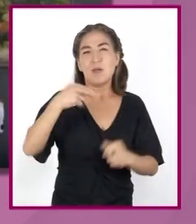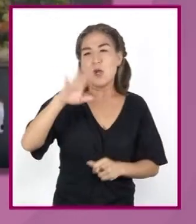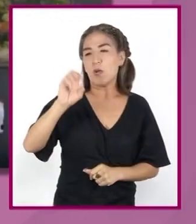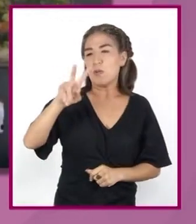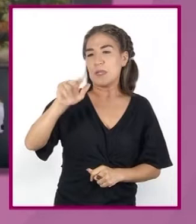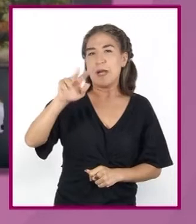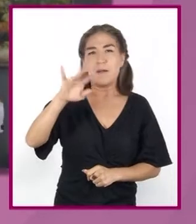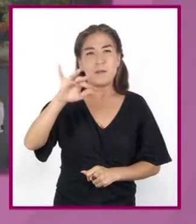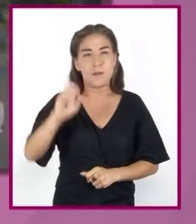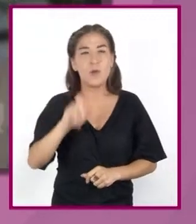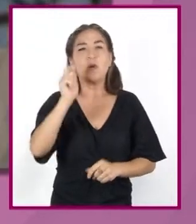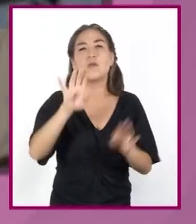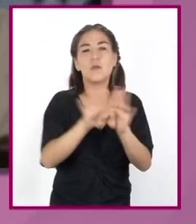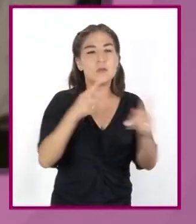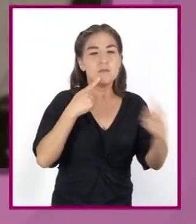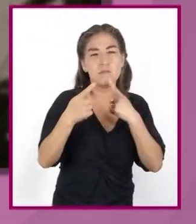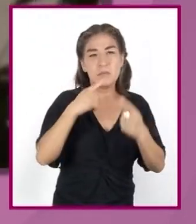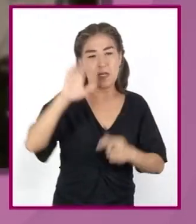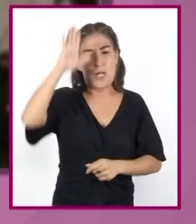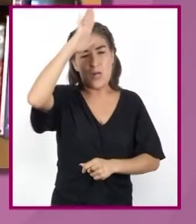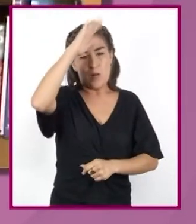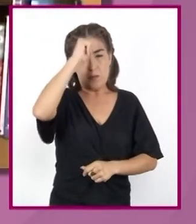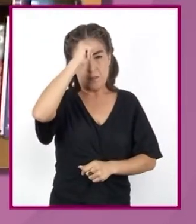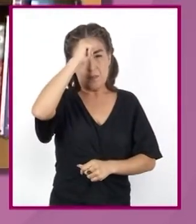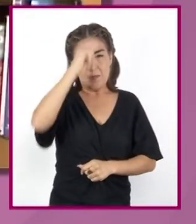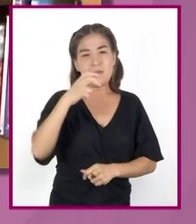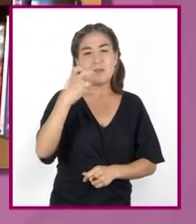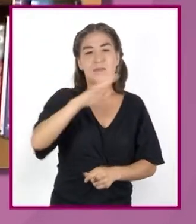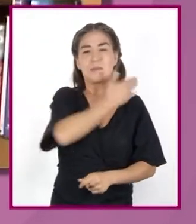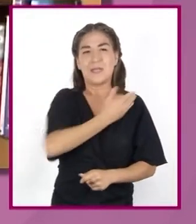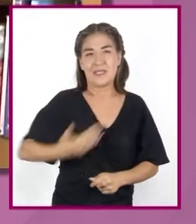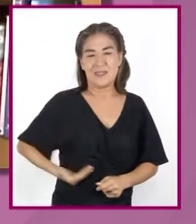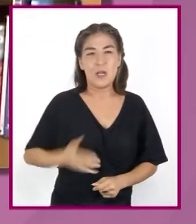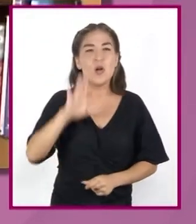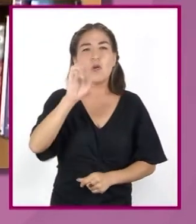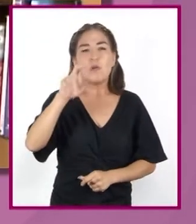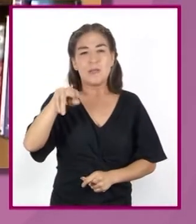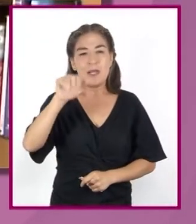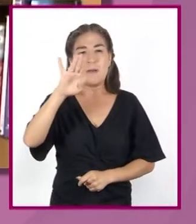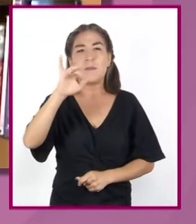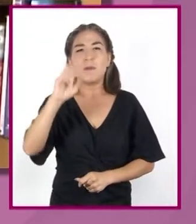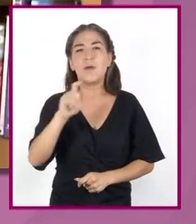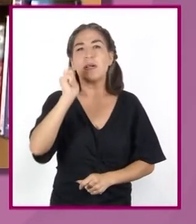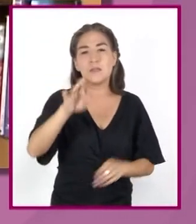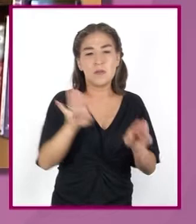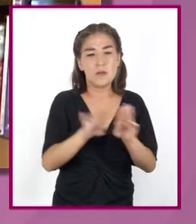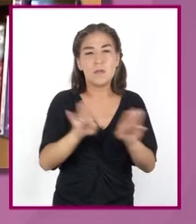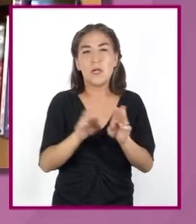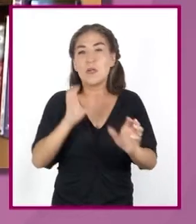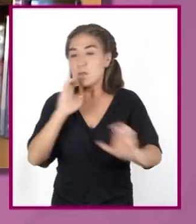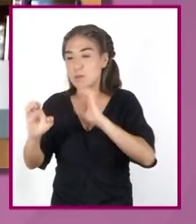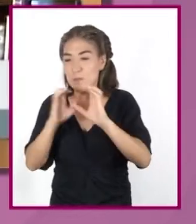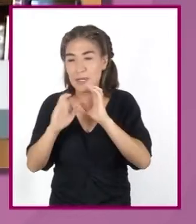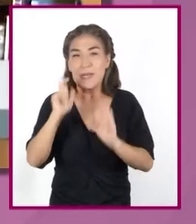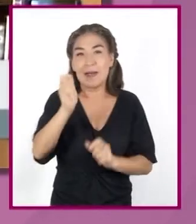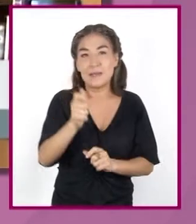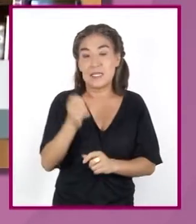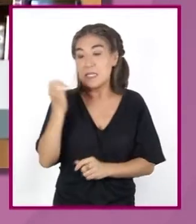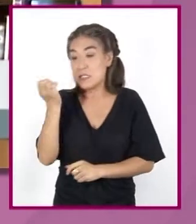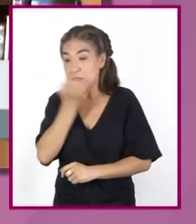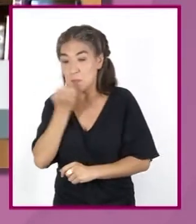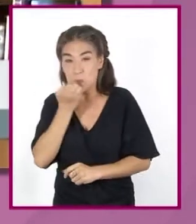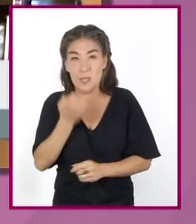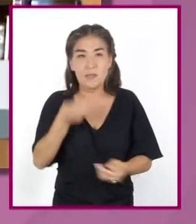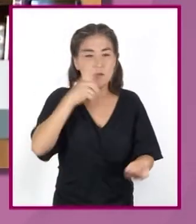meses antes por decreto presidencial. La CONABIO es una institución que actúa como un puente entre la academia